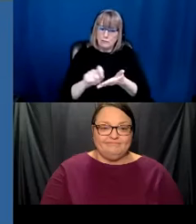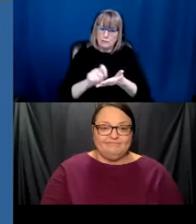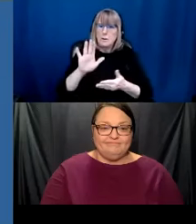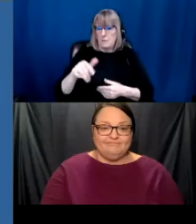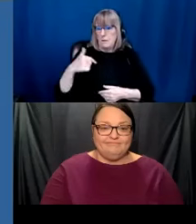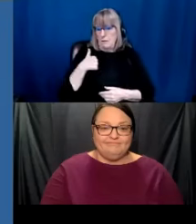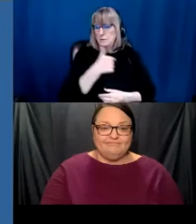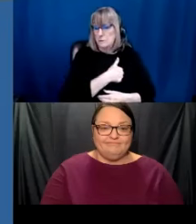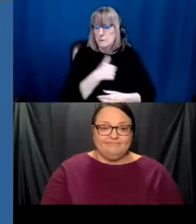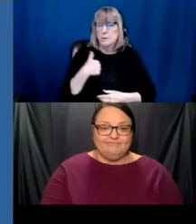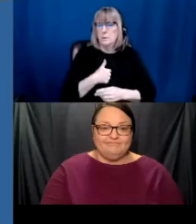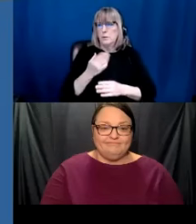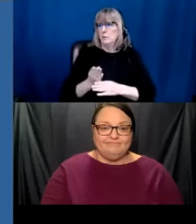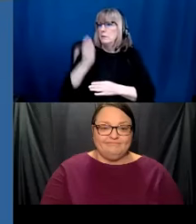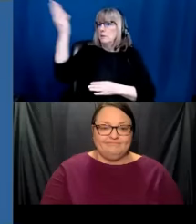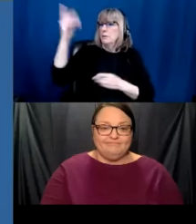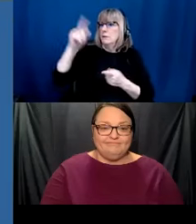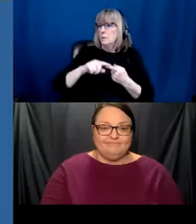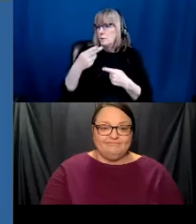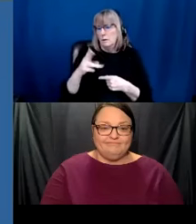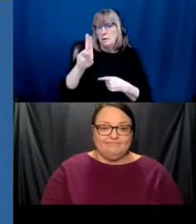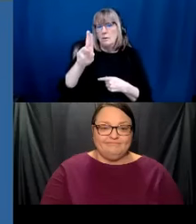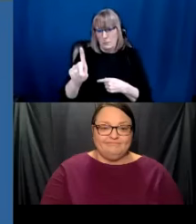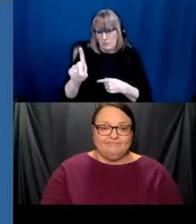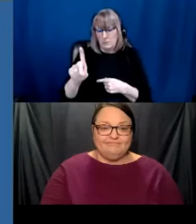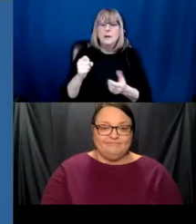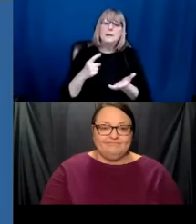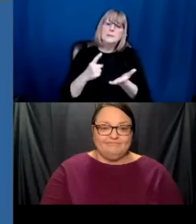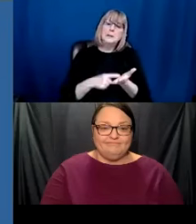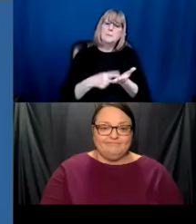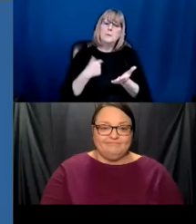proporcionemos documentos para revisión y comentarios.